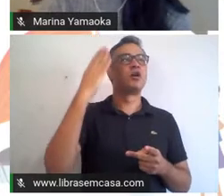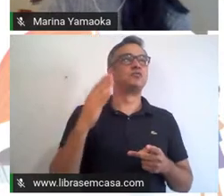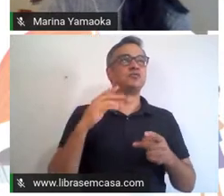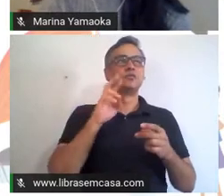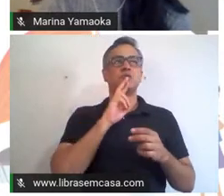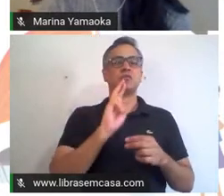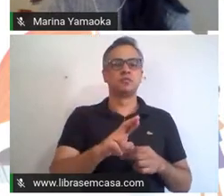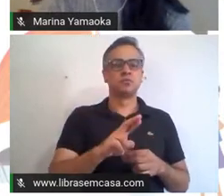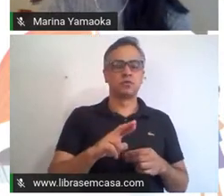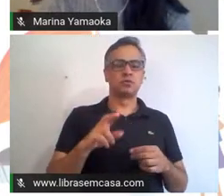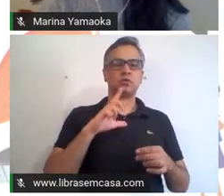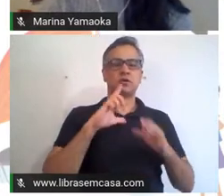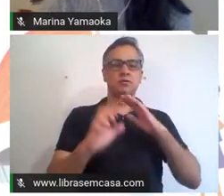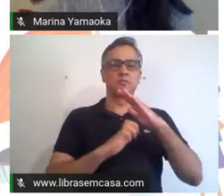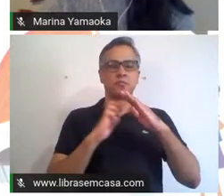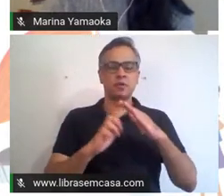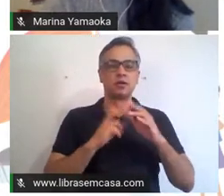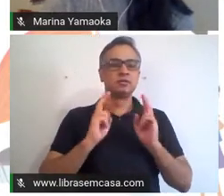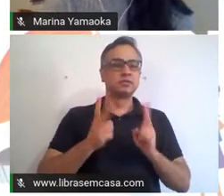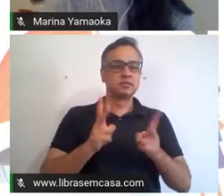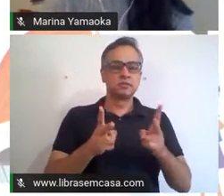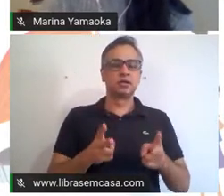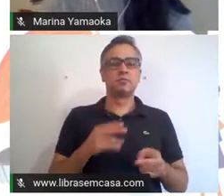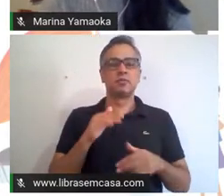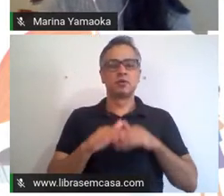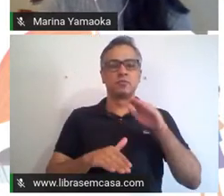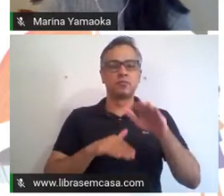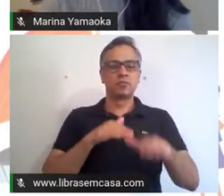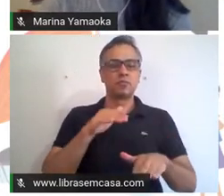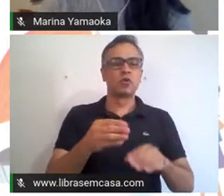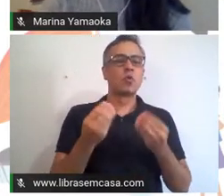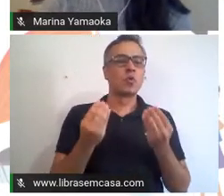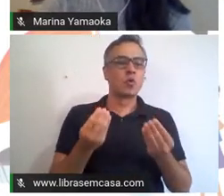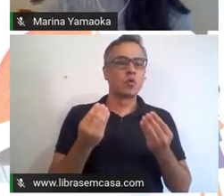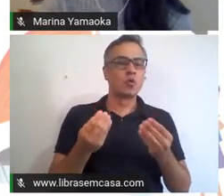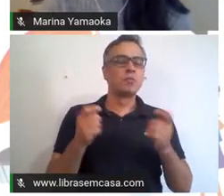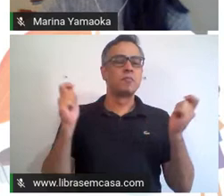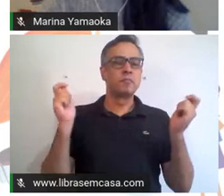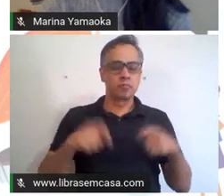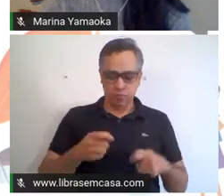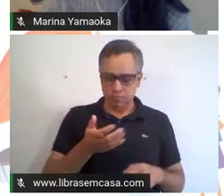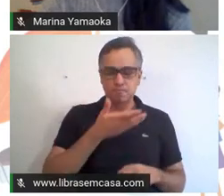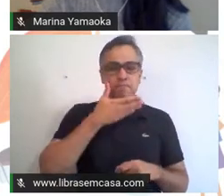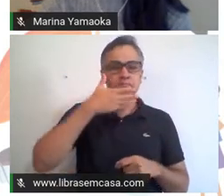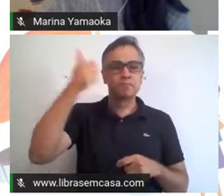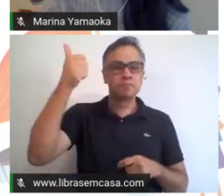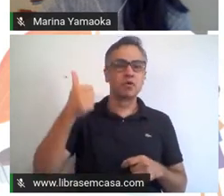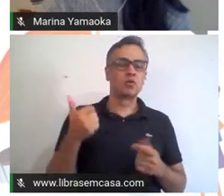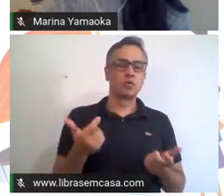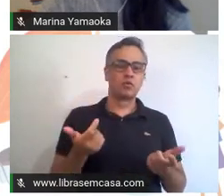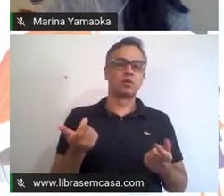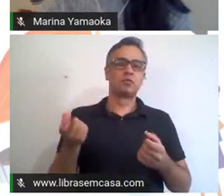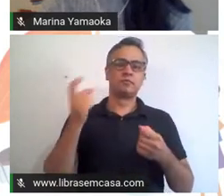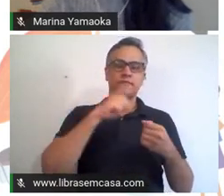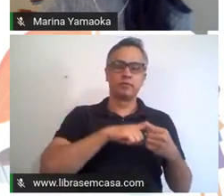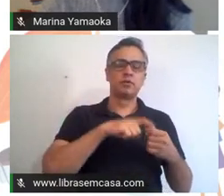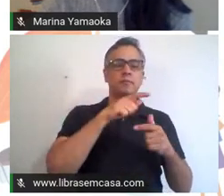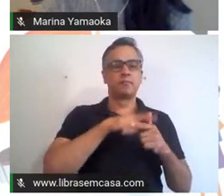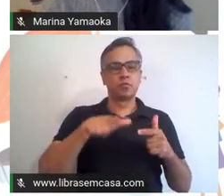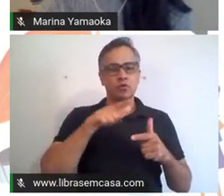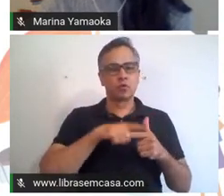pareciera que siempre están un paso cerca de descubrir cómo pueden hacer para mejorar, cuando en realidad ya sabemos que acá hay un problema de